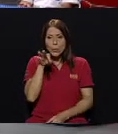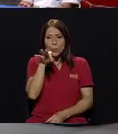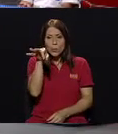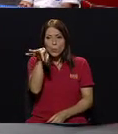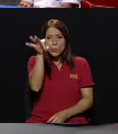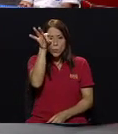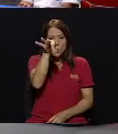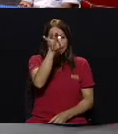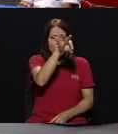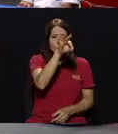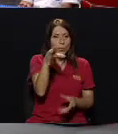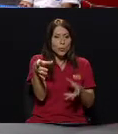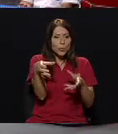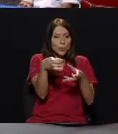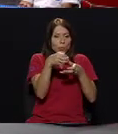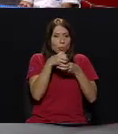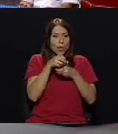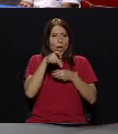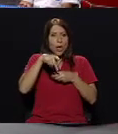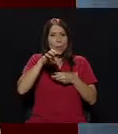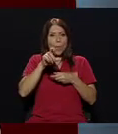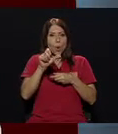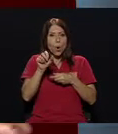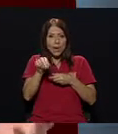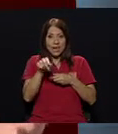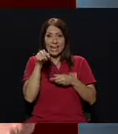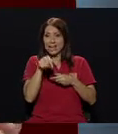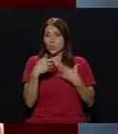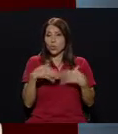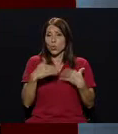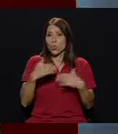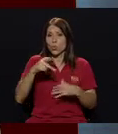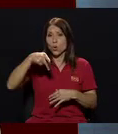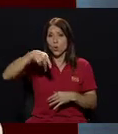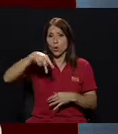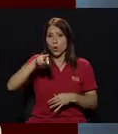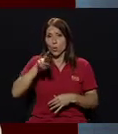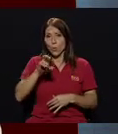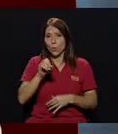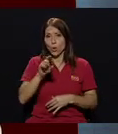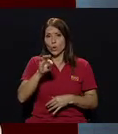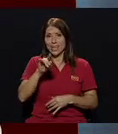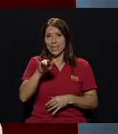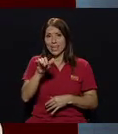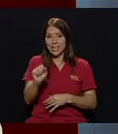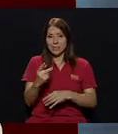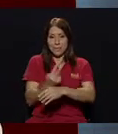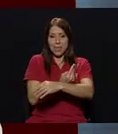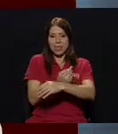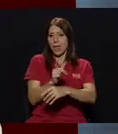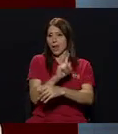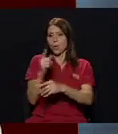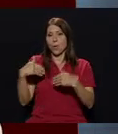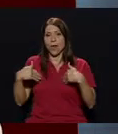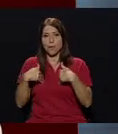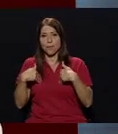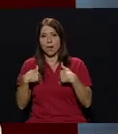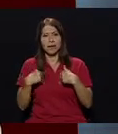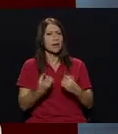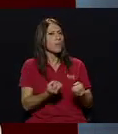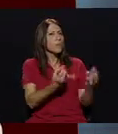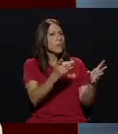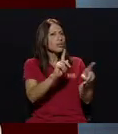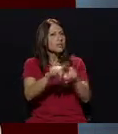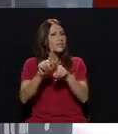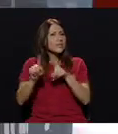y este igual es una fuente rica en proteínas, digamos, de origen ya de plantas, ¿verdad? Y no de origen animal.